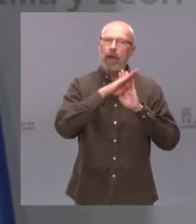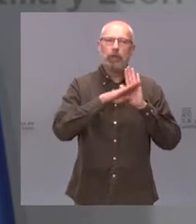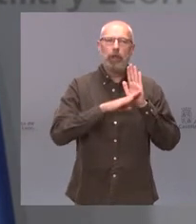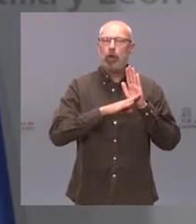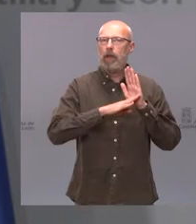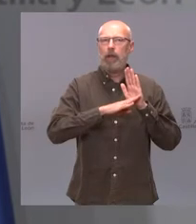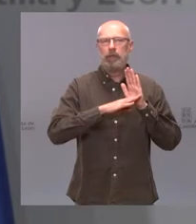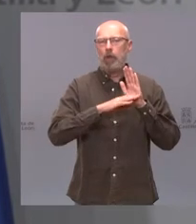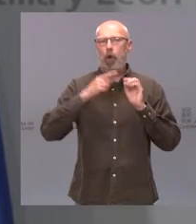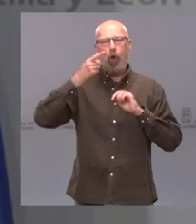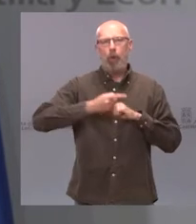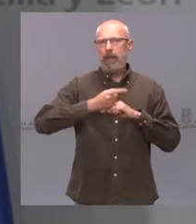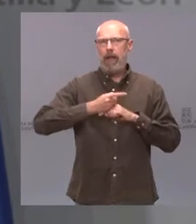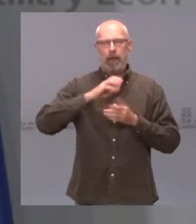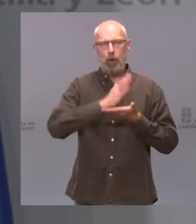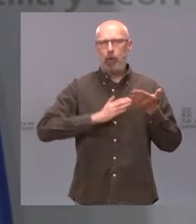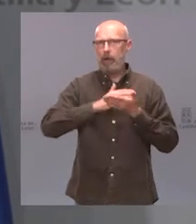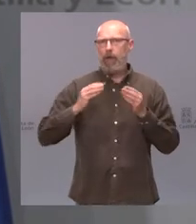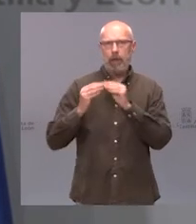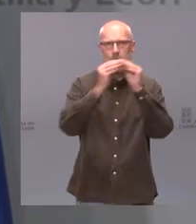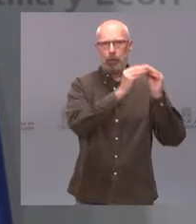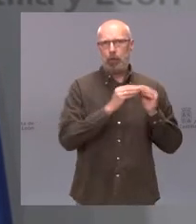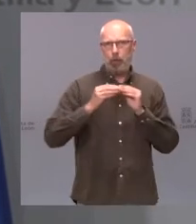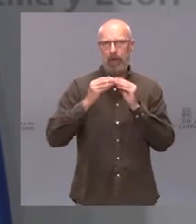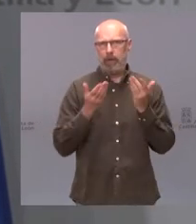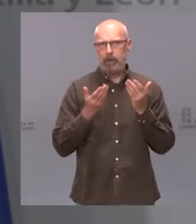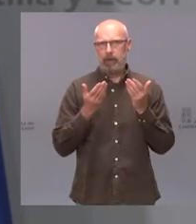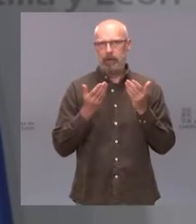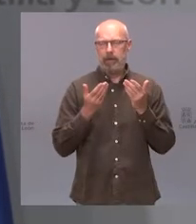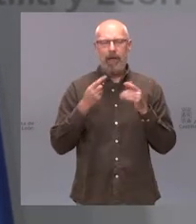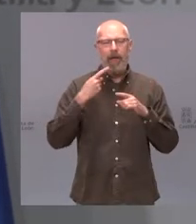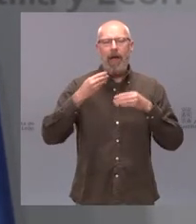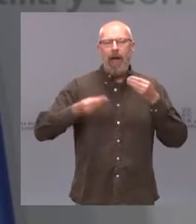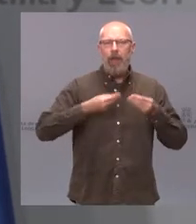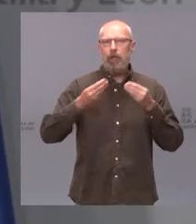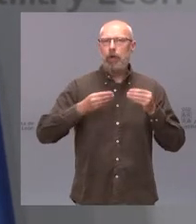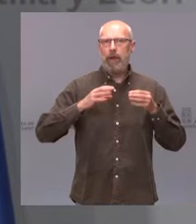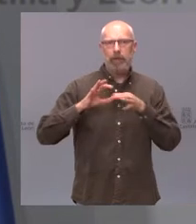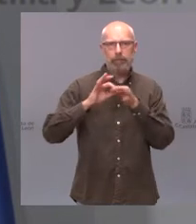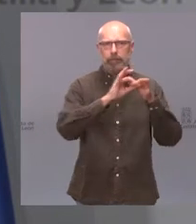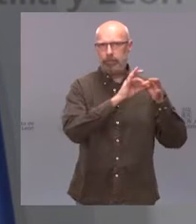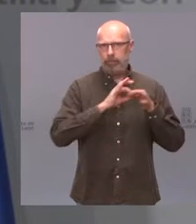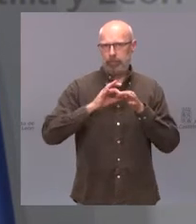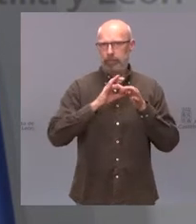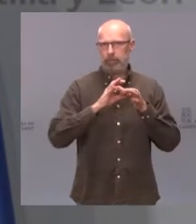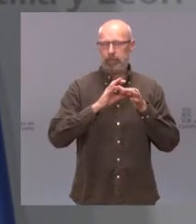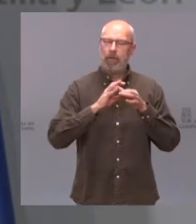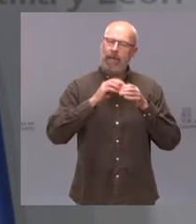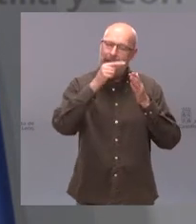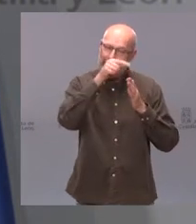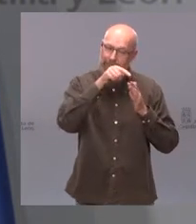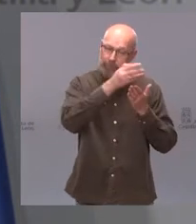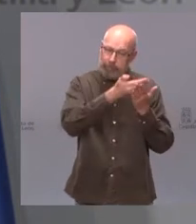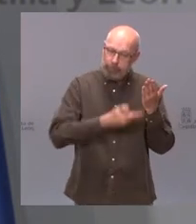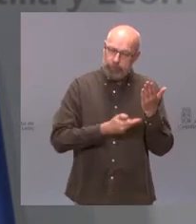autónomas. Declaración de acciones conjuntas, de acciones coordinadas, perdón, que va a ser revisada en su totalidad. Es otro de